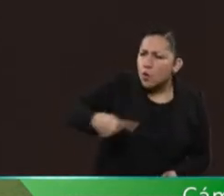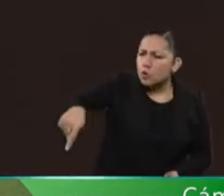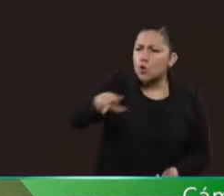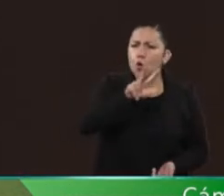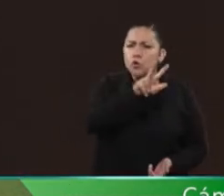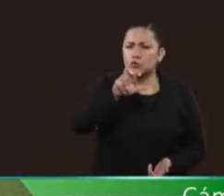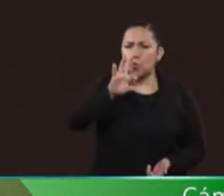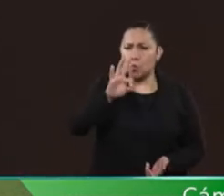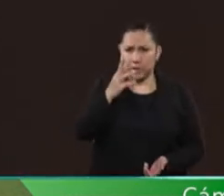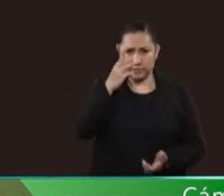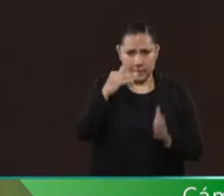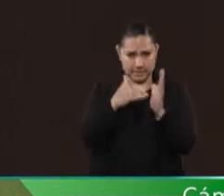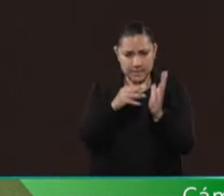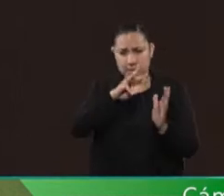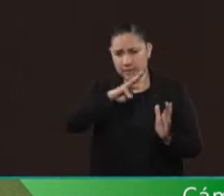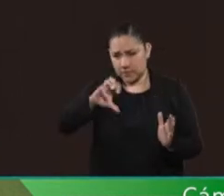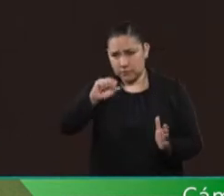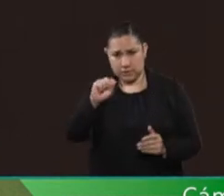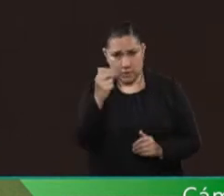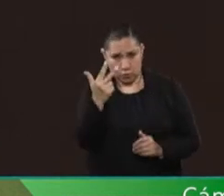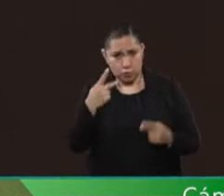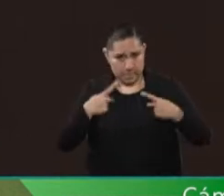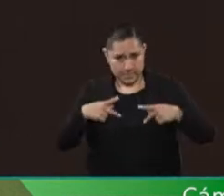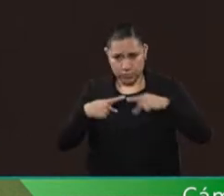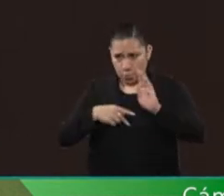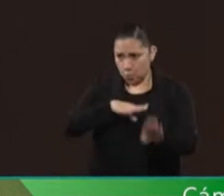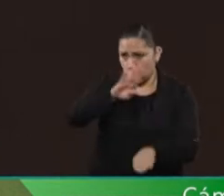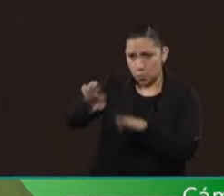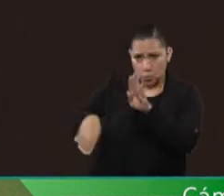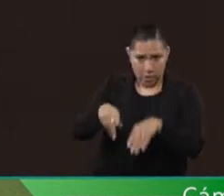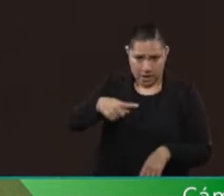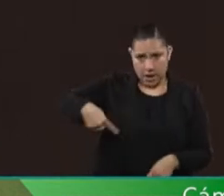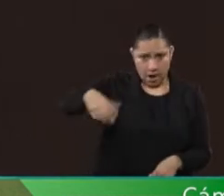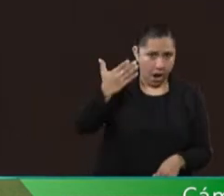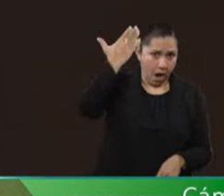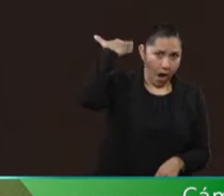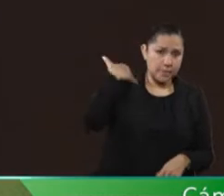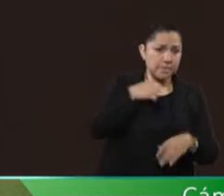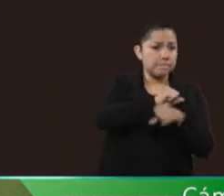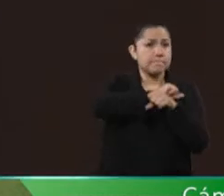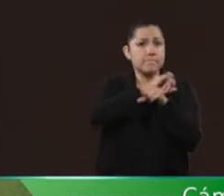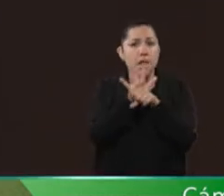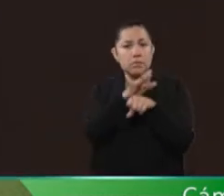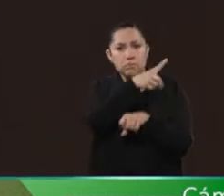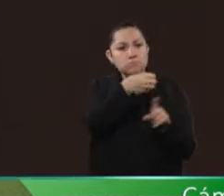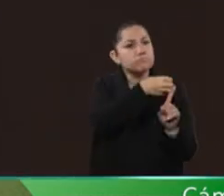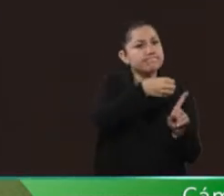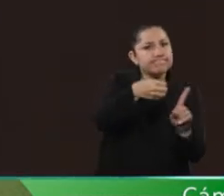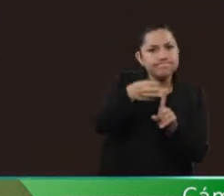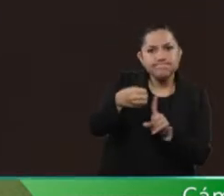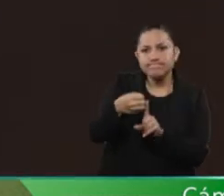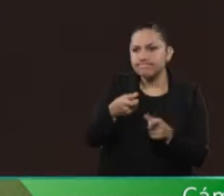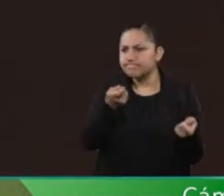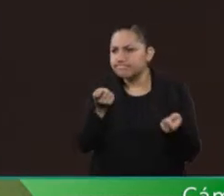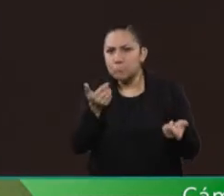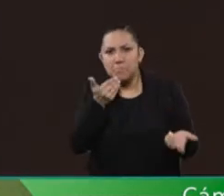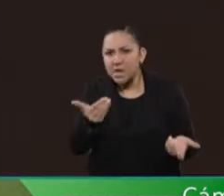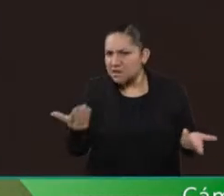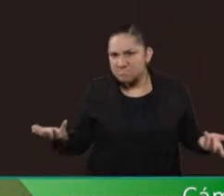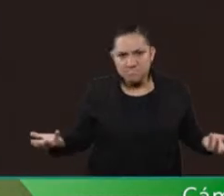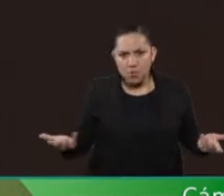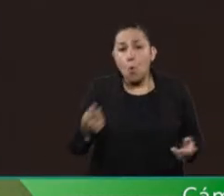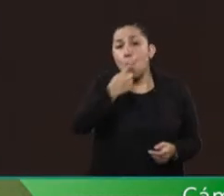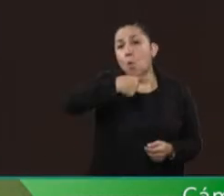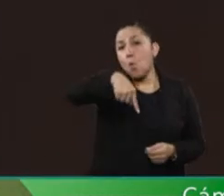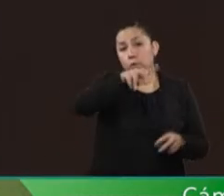84364 muertos por el mal manejo de la pandemia ustedes hacen Que hacen pero no